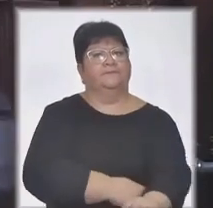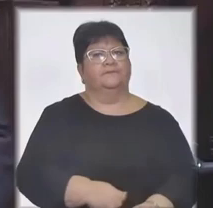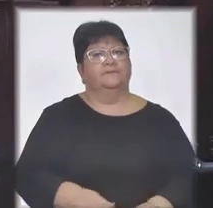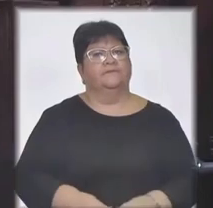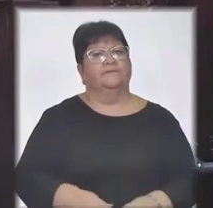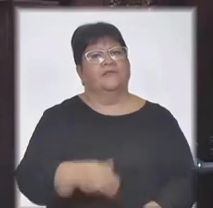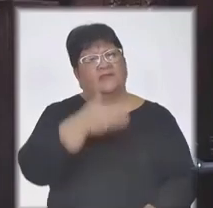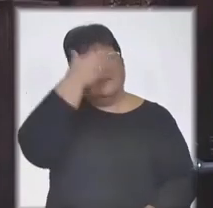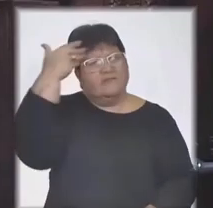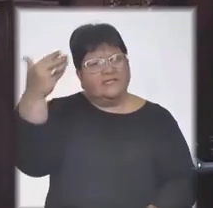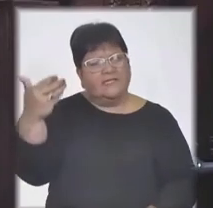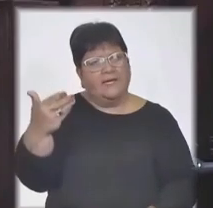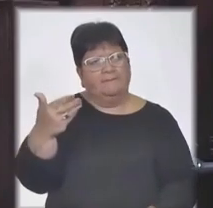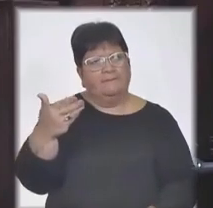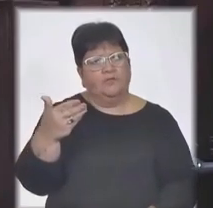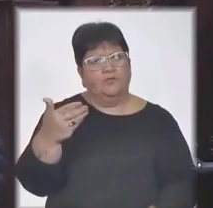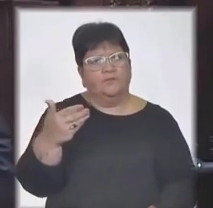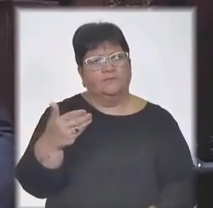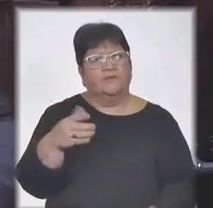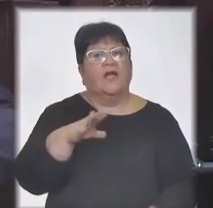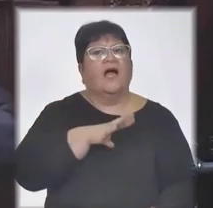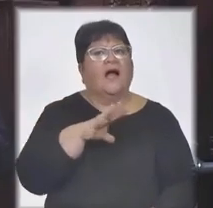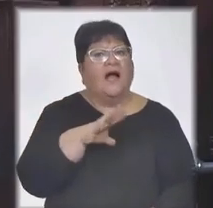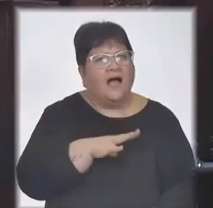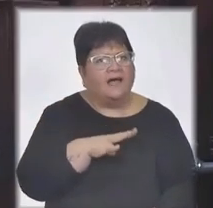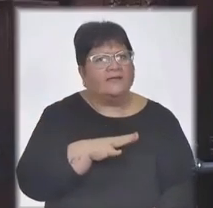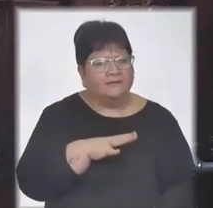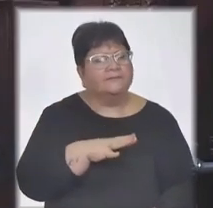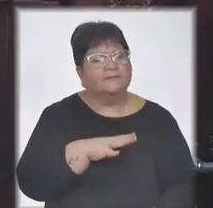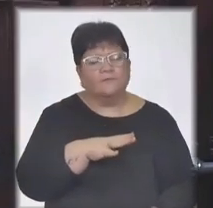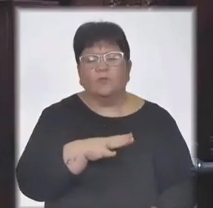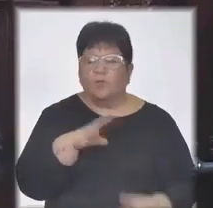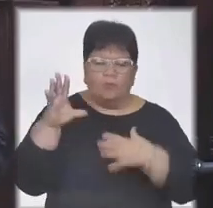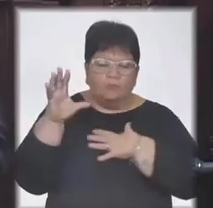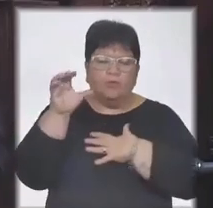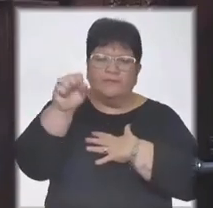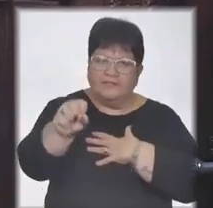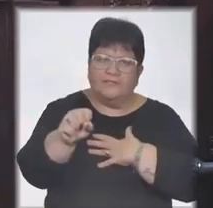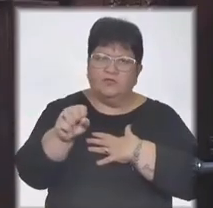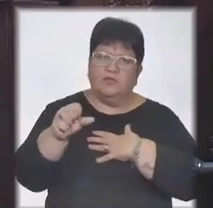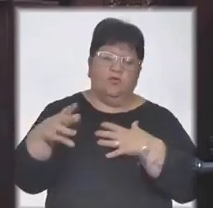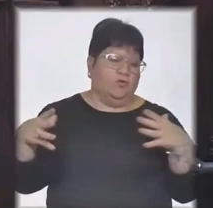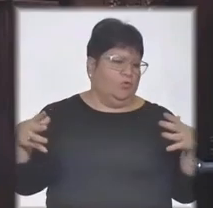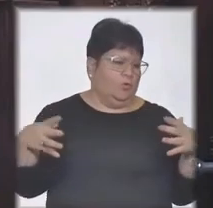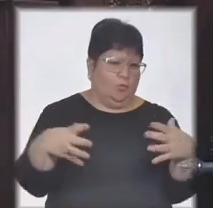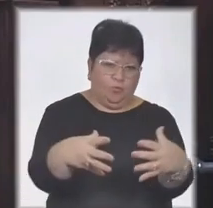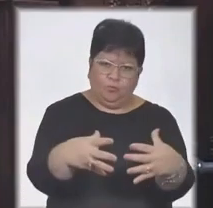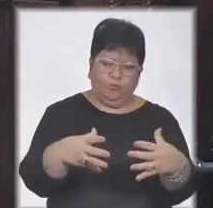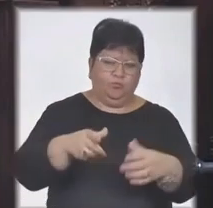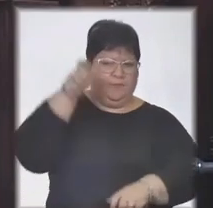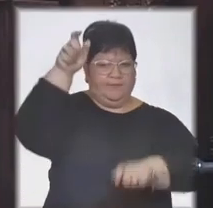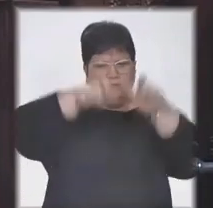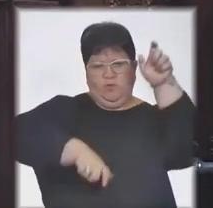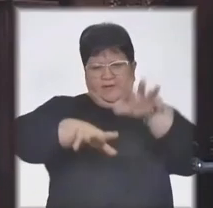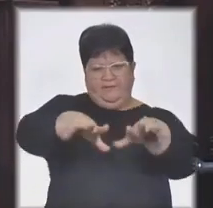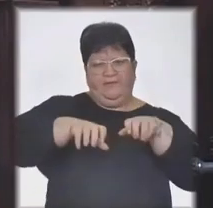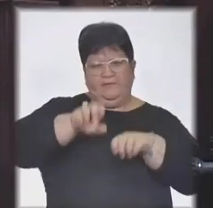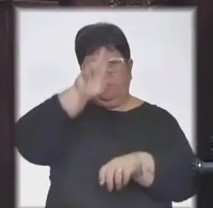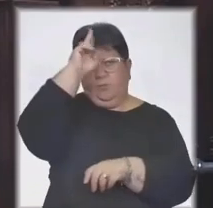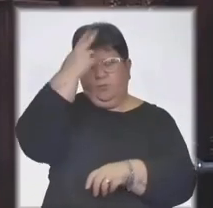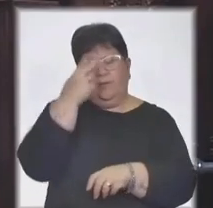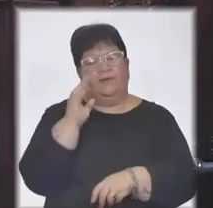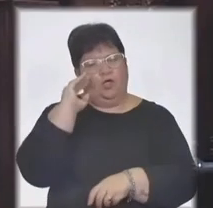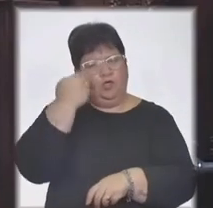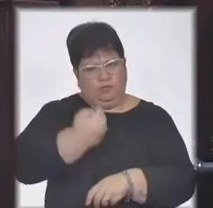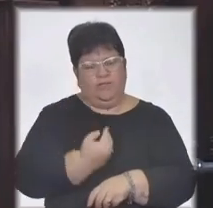Desde el Frente Amplio tenemos un fuerte compromiso con el conjunto de los habitantes de nuestro país y reconocemos que se está viviendo